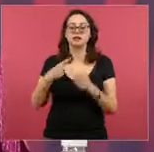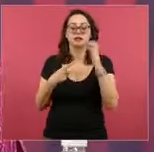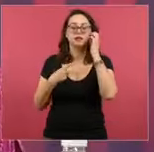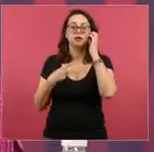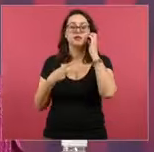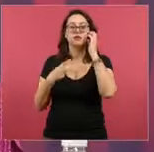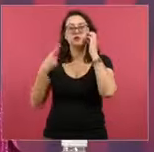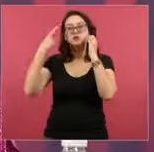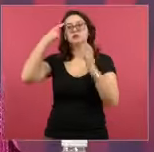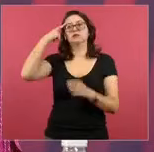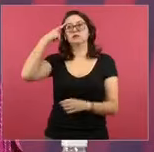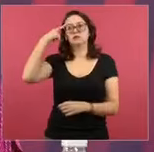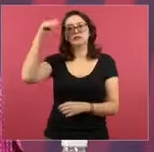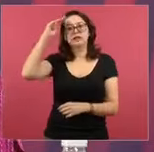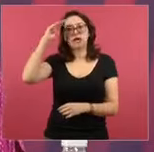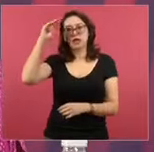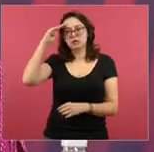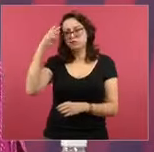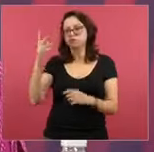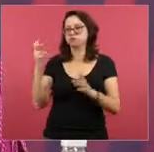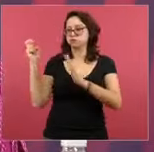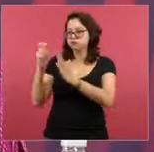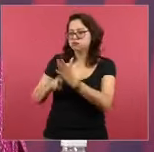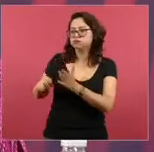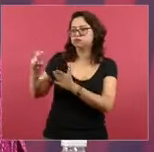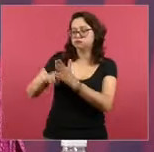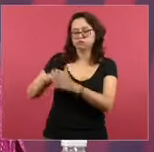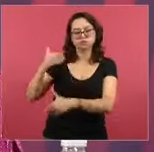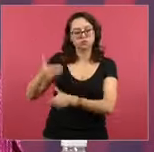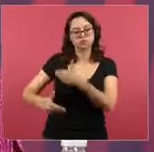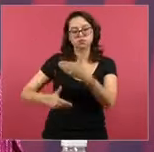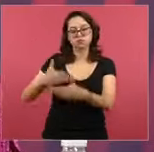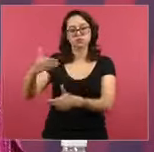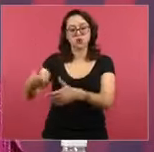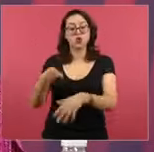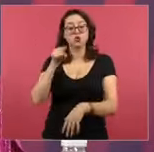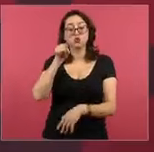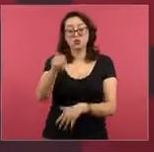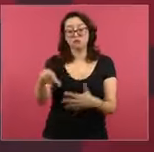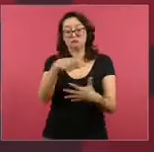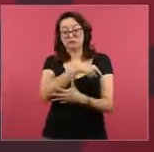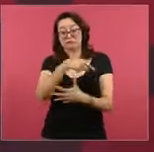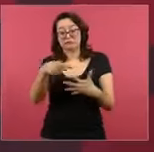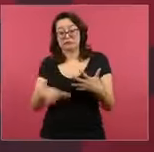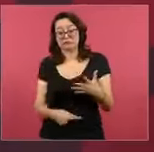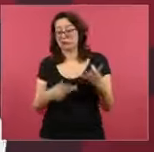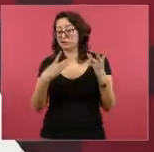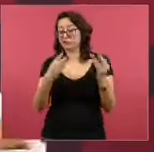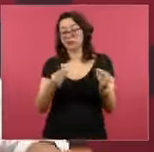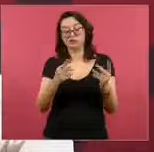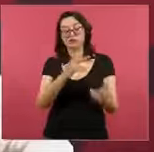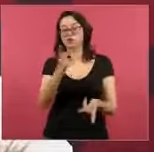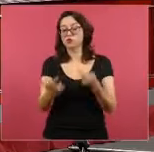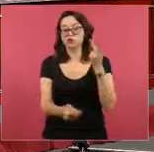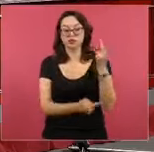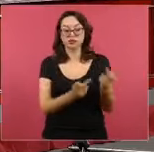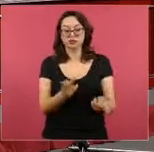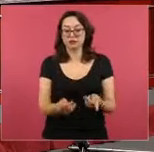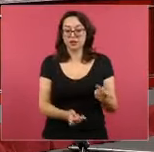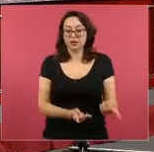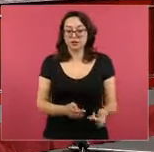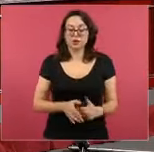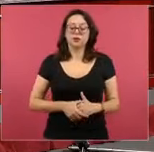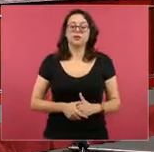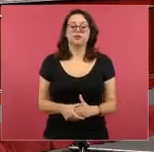nuestro quehacer educativo. Entonces, las preguntas son muy específicas. Quiero decirles, no lo traje aquí, lo